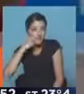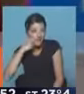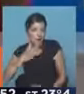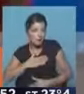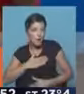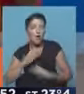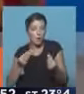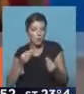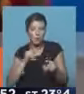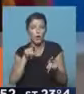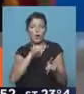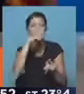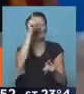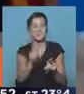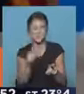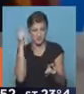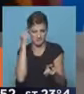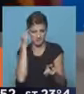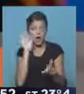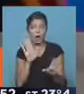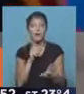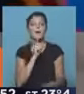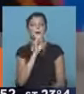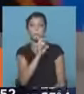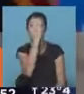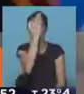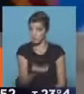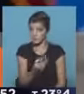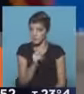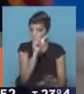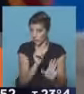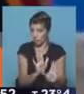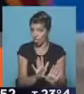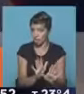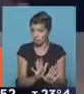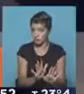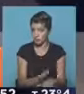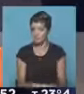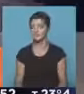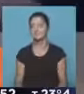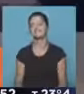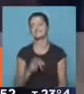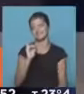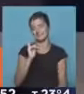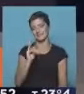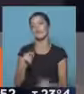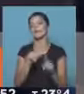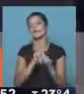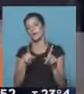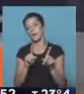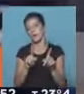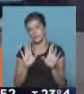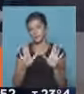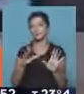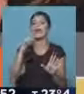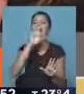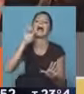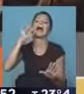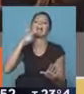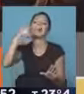ahora trump resulta una persona muy carismática sí sí vamos sin ponerlo en el extremo de lo que la definición académica de